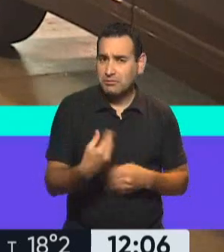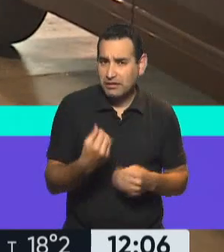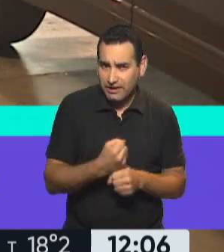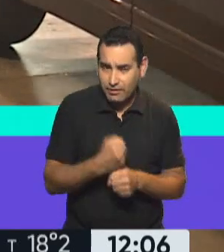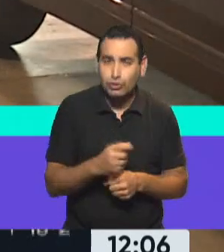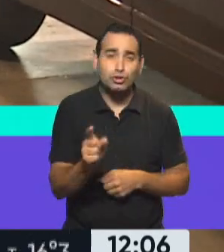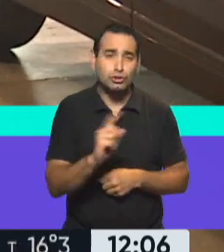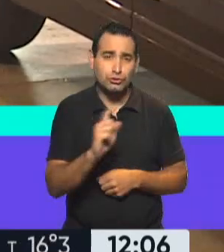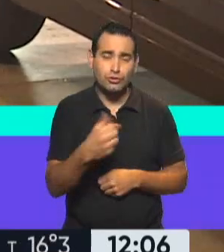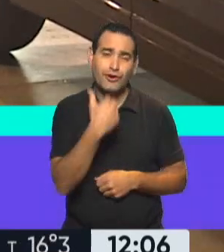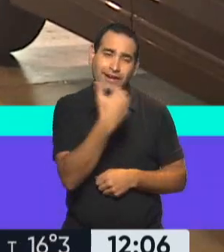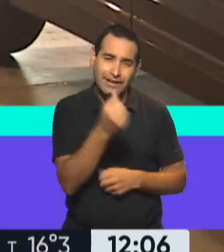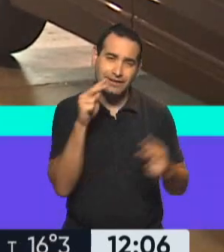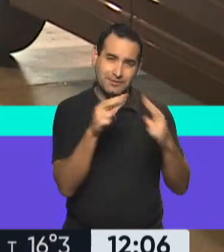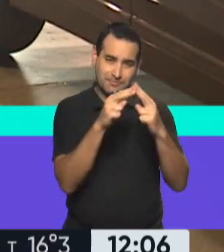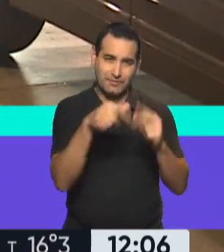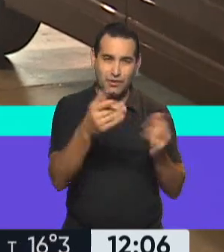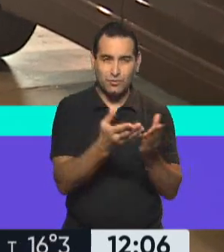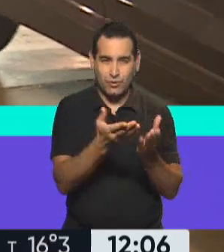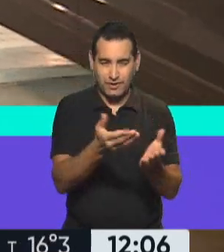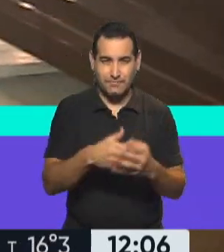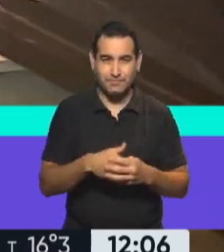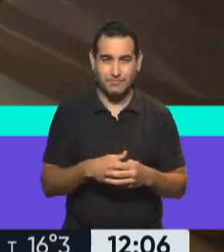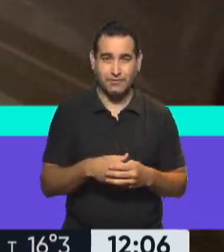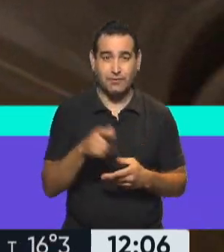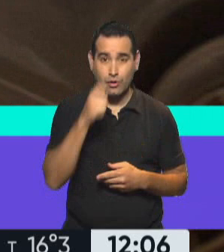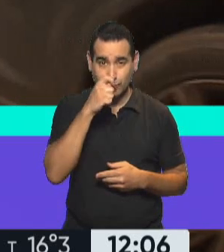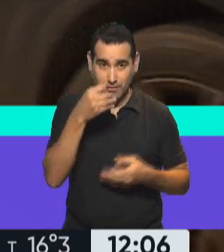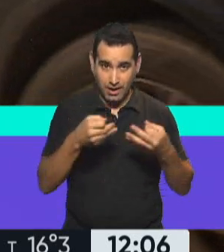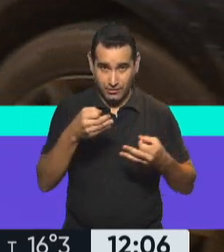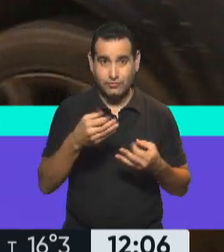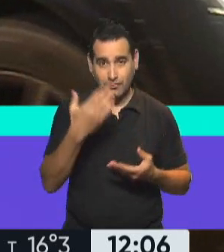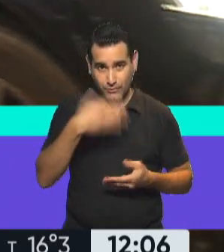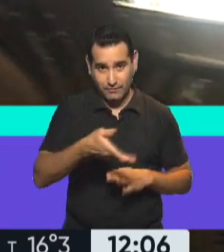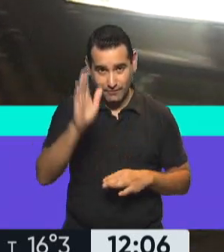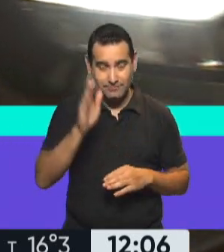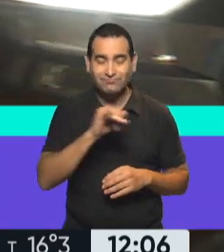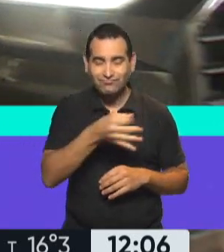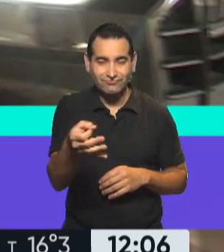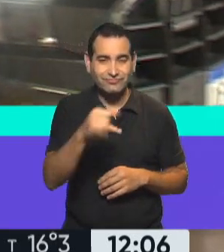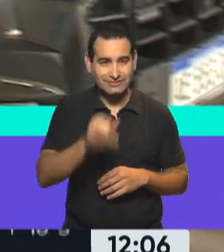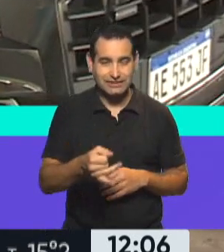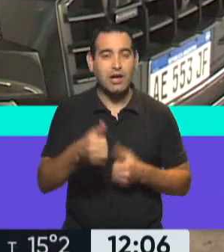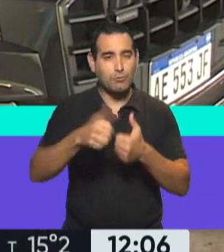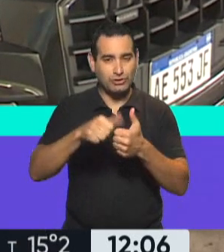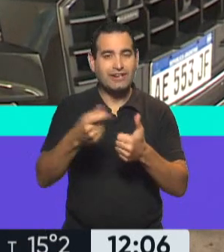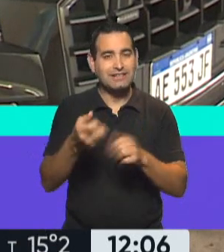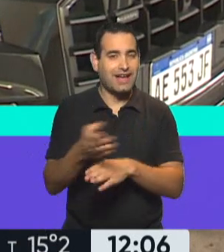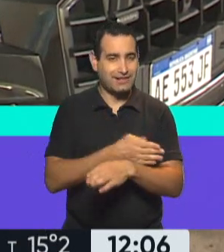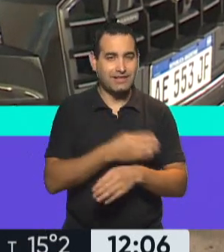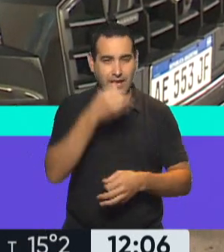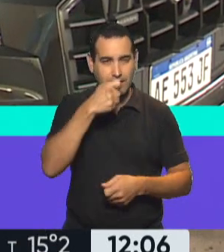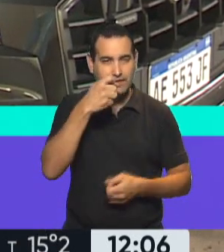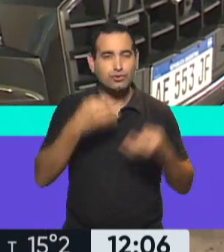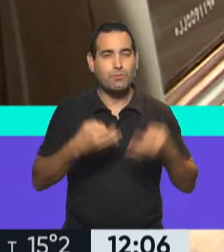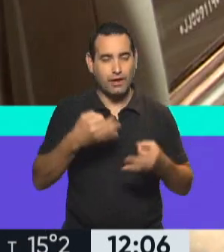No, a ver a nuestra hija que está estudiando acá. Se tiene que hisopar antes de irse, ¿no? Sí, tenemos que entrar a Posadas con un hisopado, sí. ¿Qué te parece